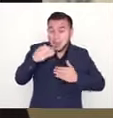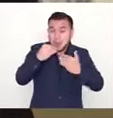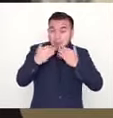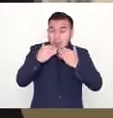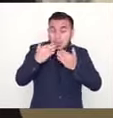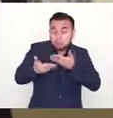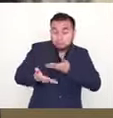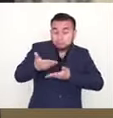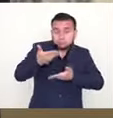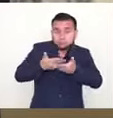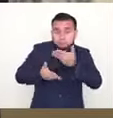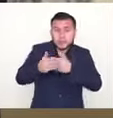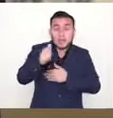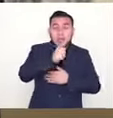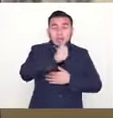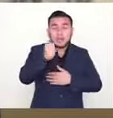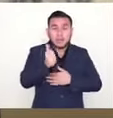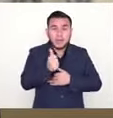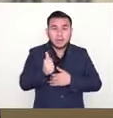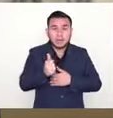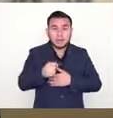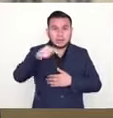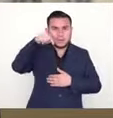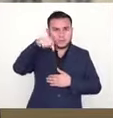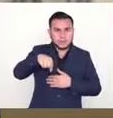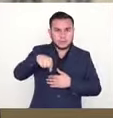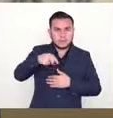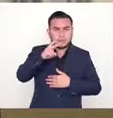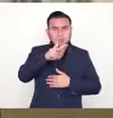negociación se llevó a cabo en agosto de este año